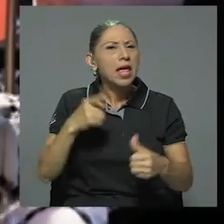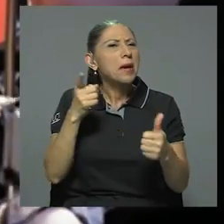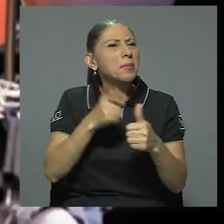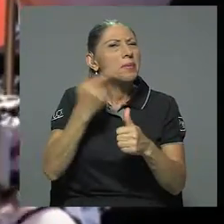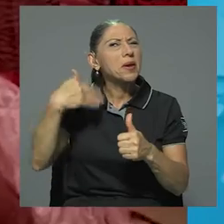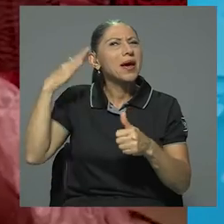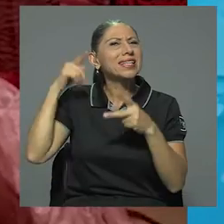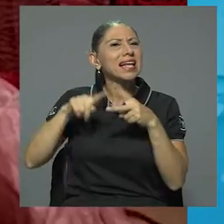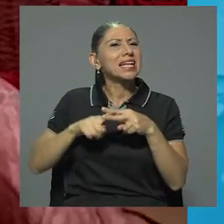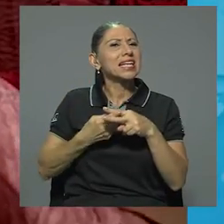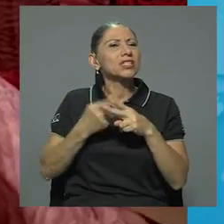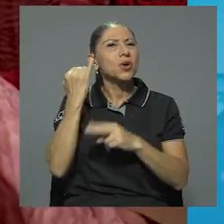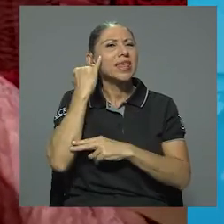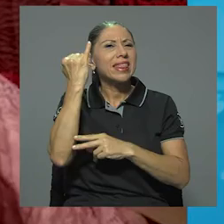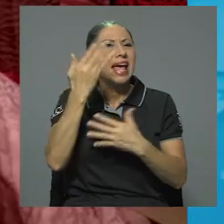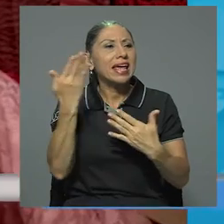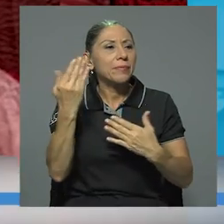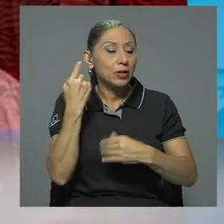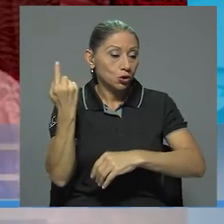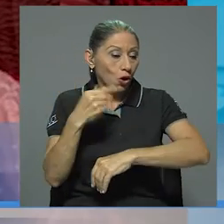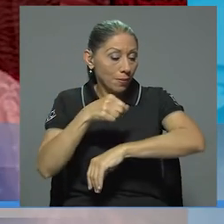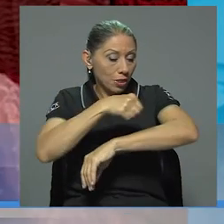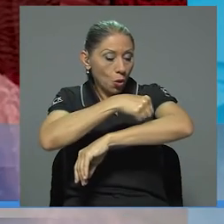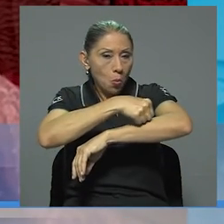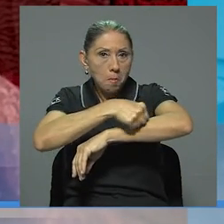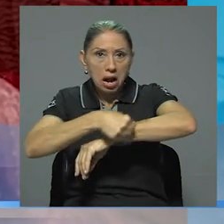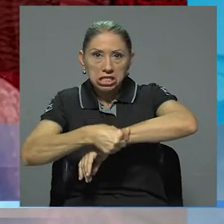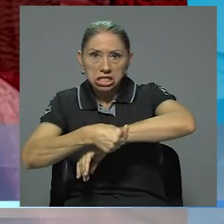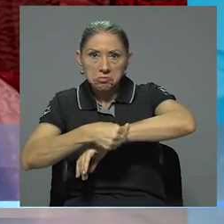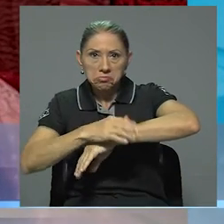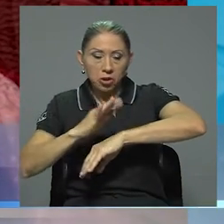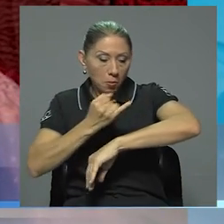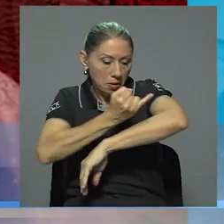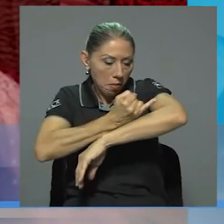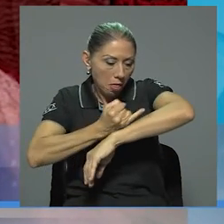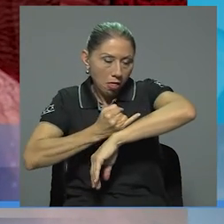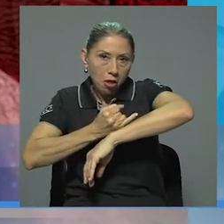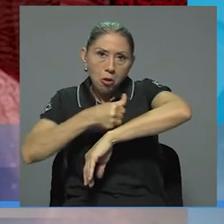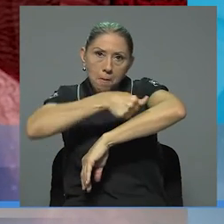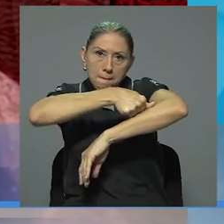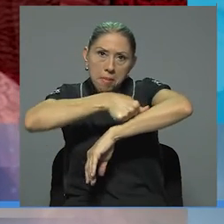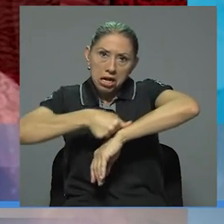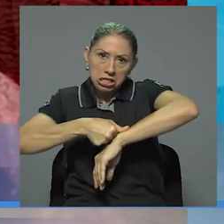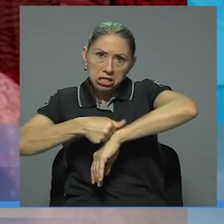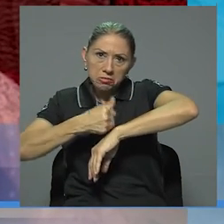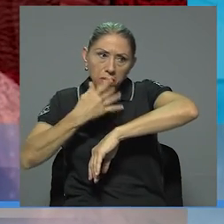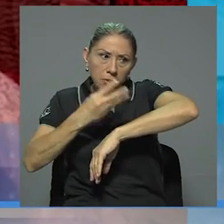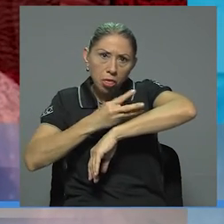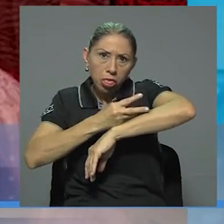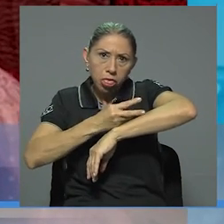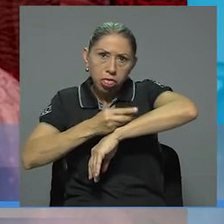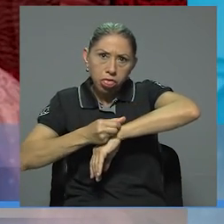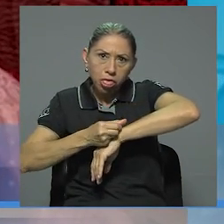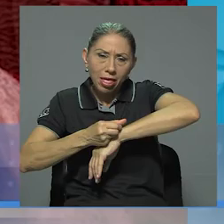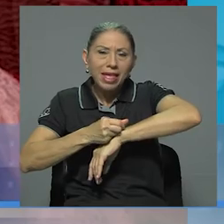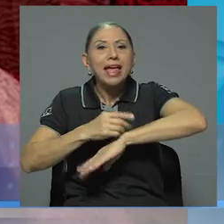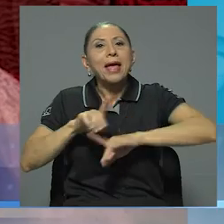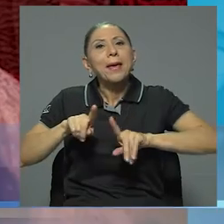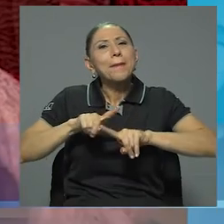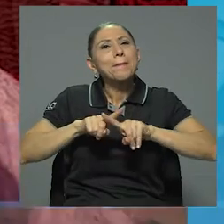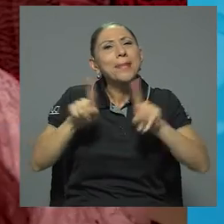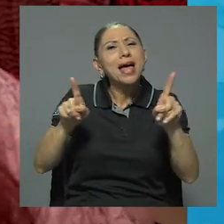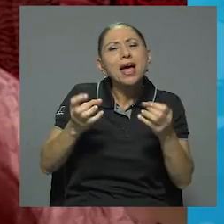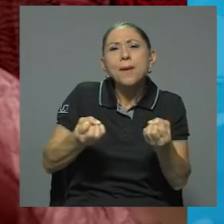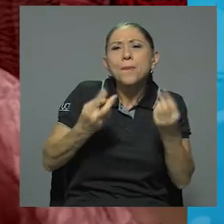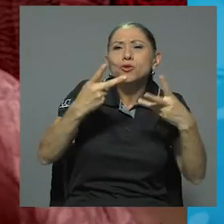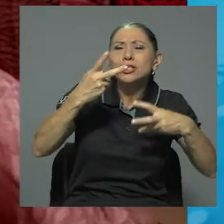un parche que tuviera la propiedad de por sí solo remover un tatuaje. Sin embargo, debido a